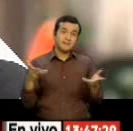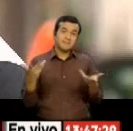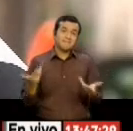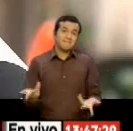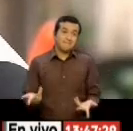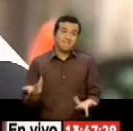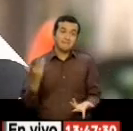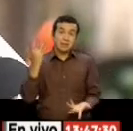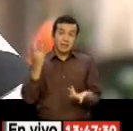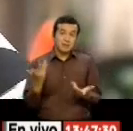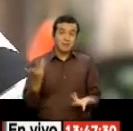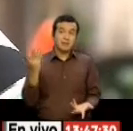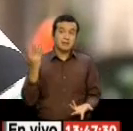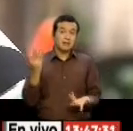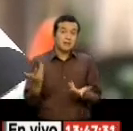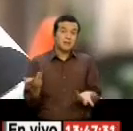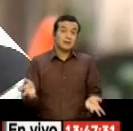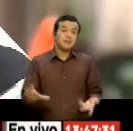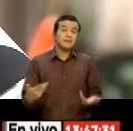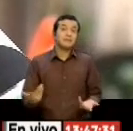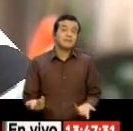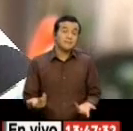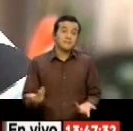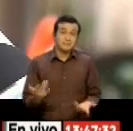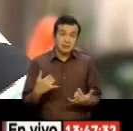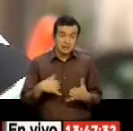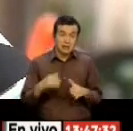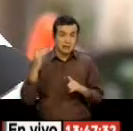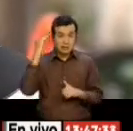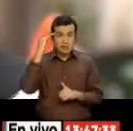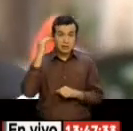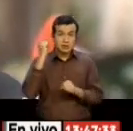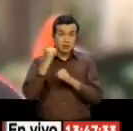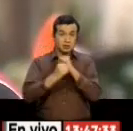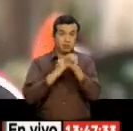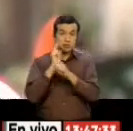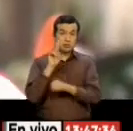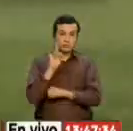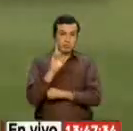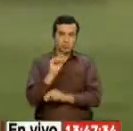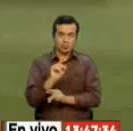no, lo más probable es que no siga en Nacional en el 2018.